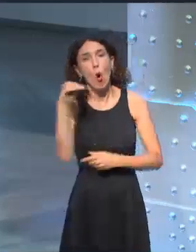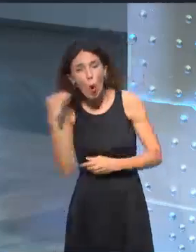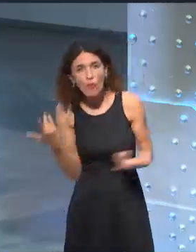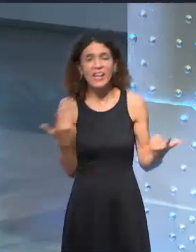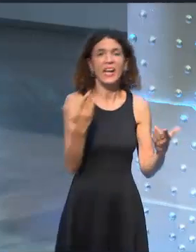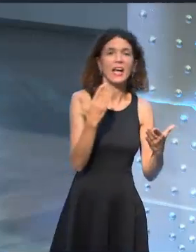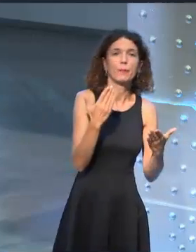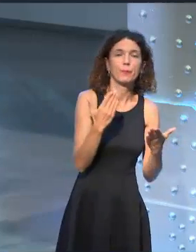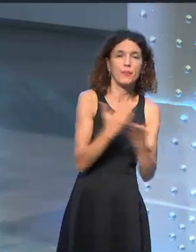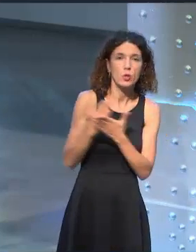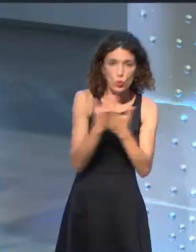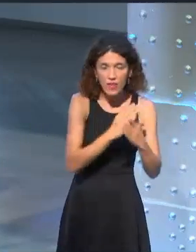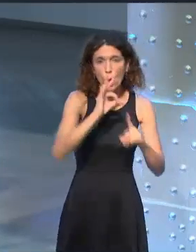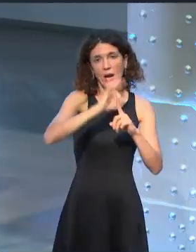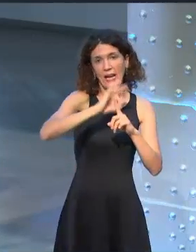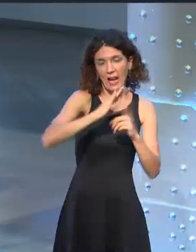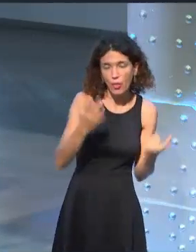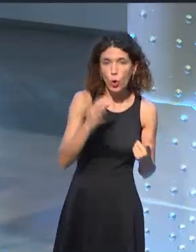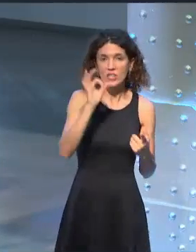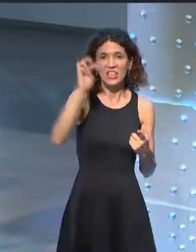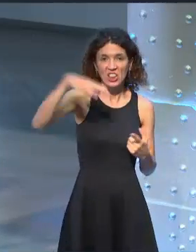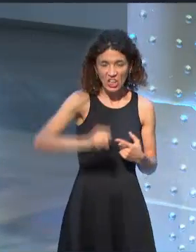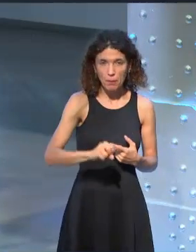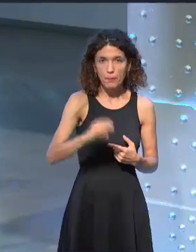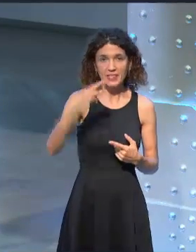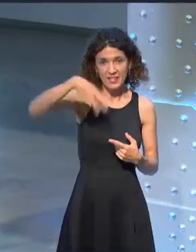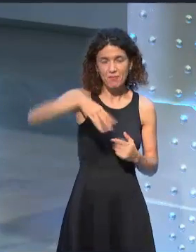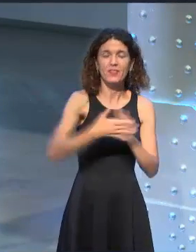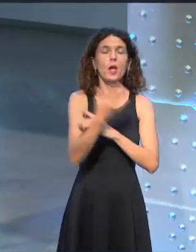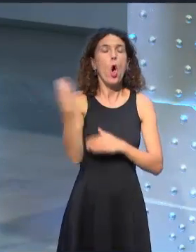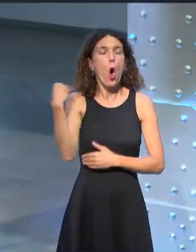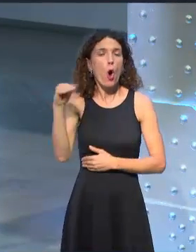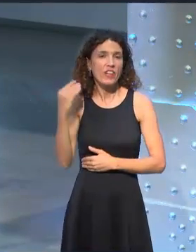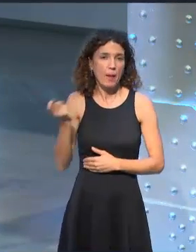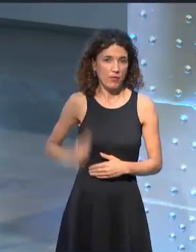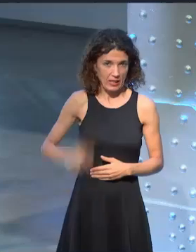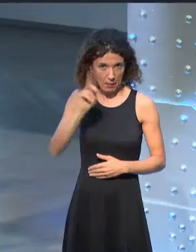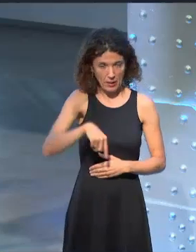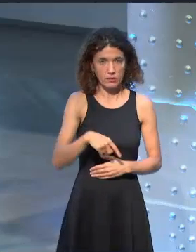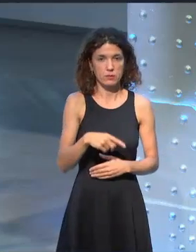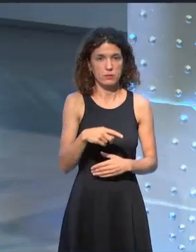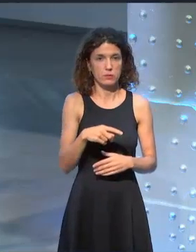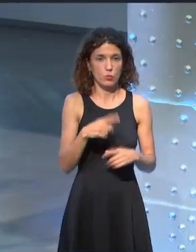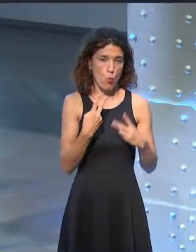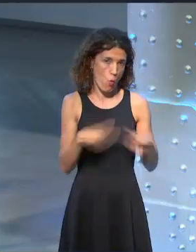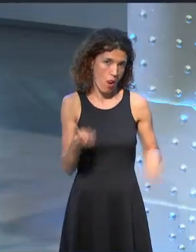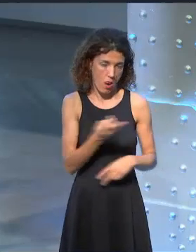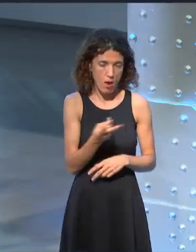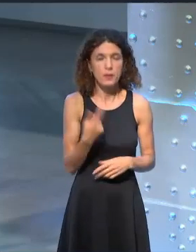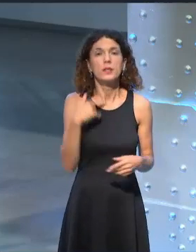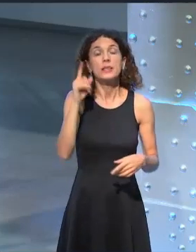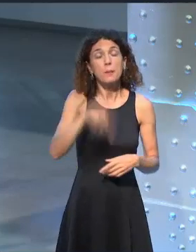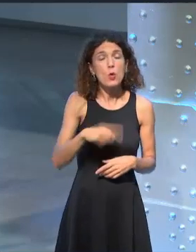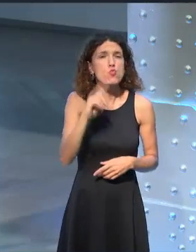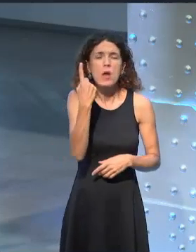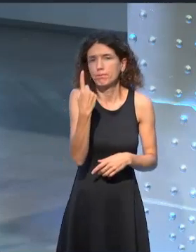tanto estudiantes de grado de STEM como jóvenes profesionales. Y bueno, pues yo creo que